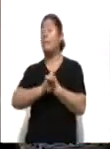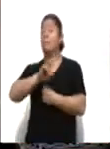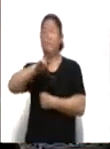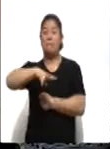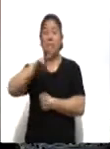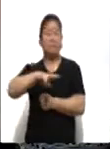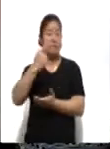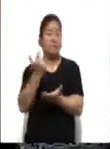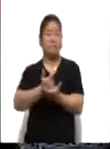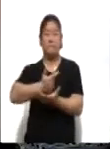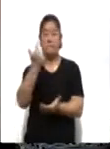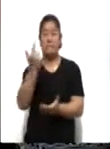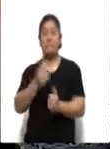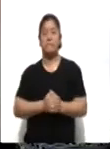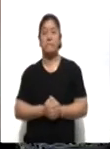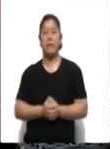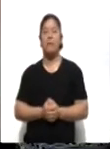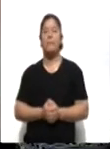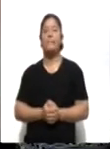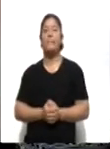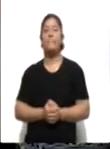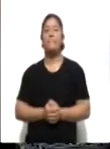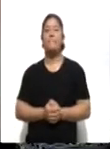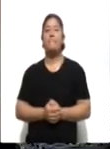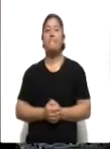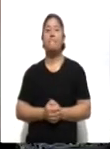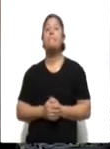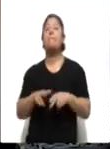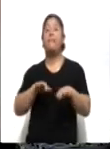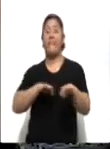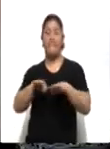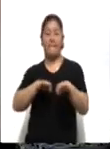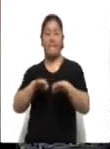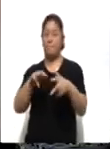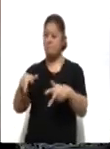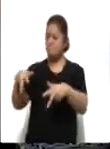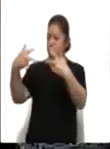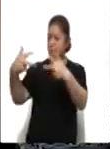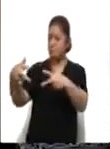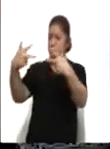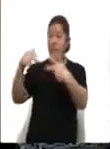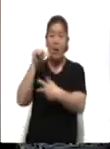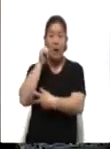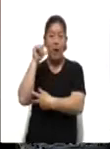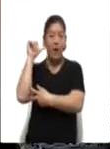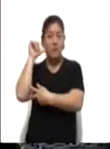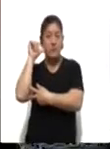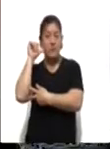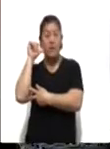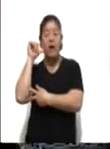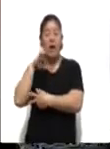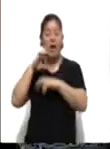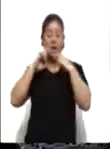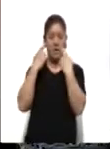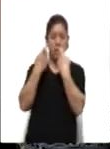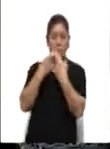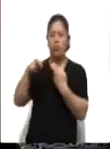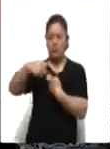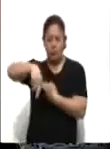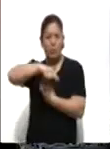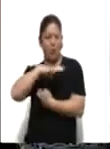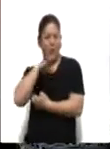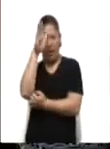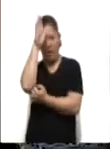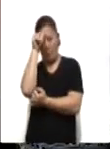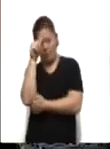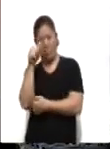vamos a trabajar de manera virtual ayer la junta de coordinación y concertación tuvimos una reunión en donde llegamos a este acuerdo fue